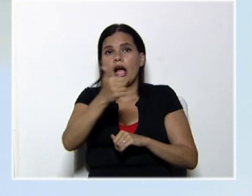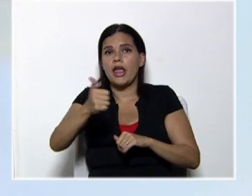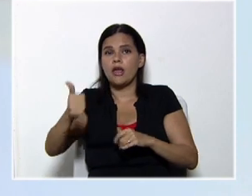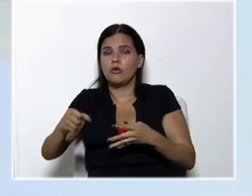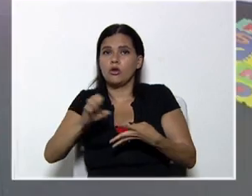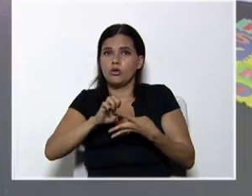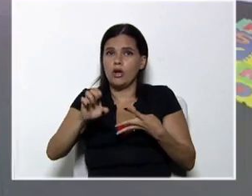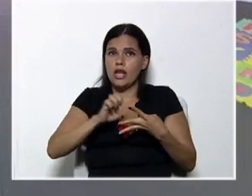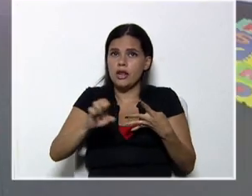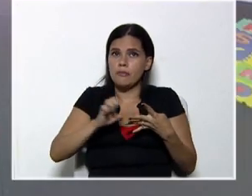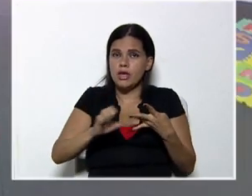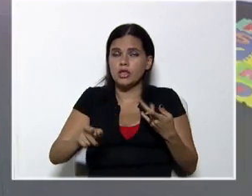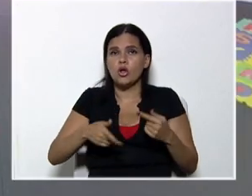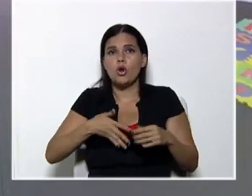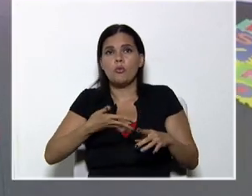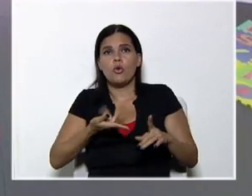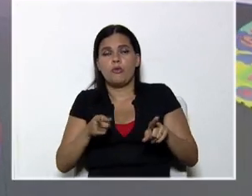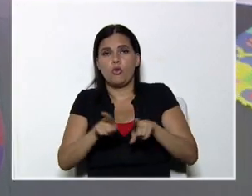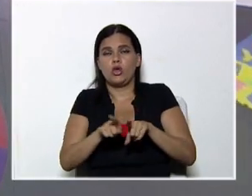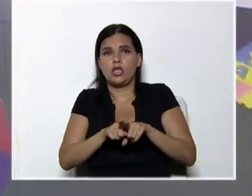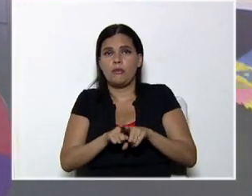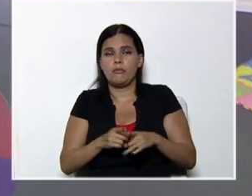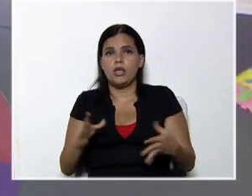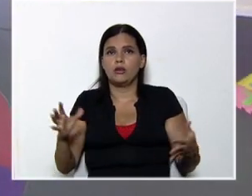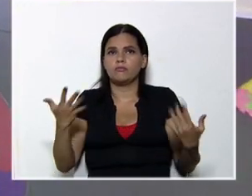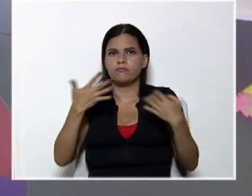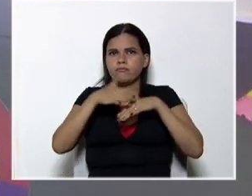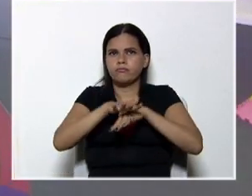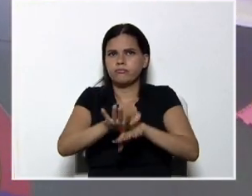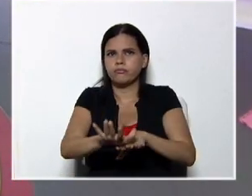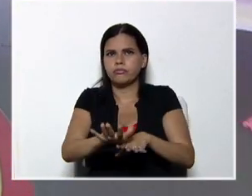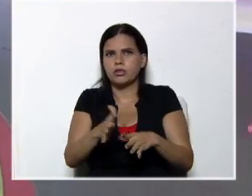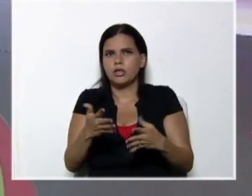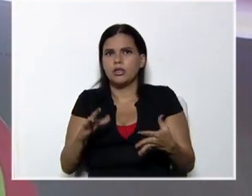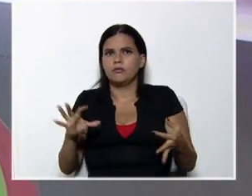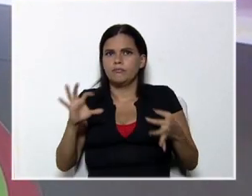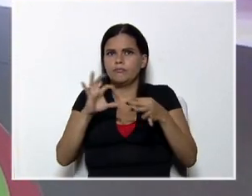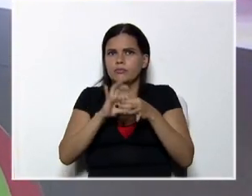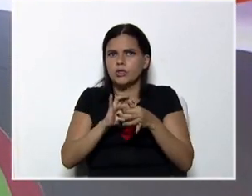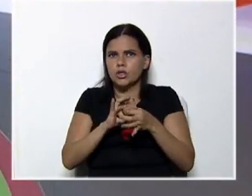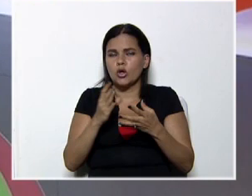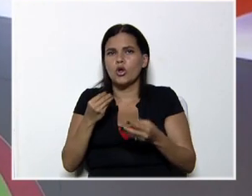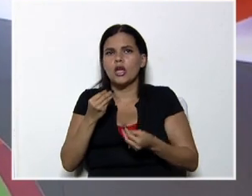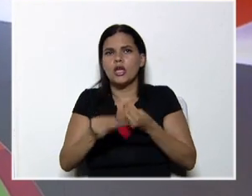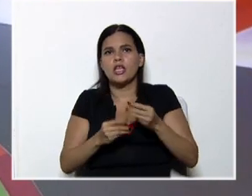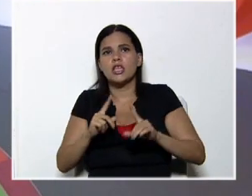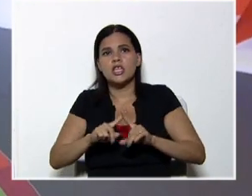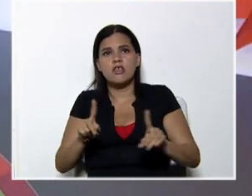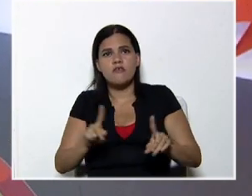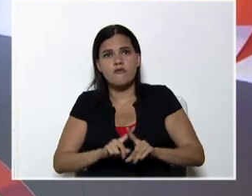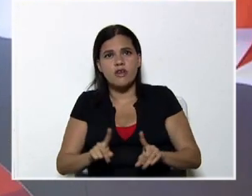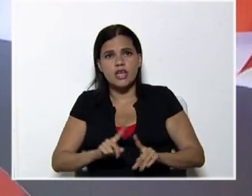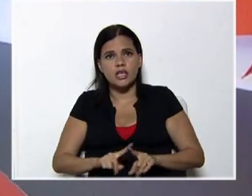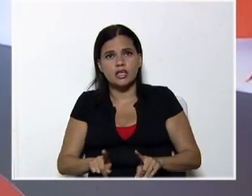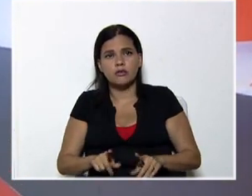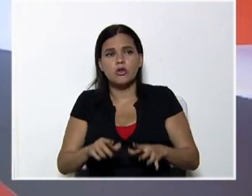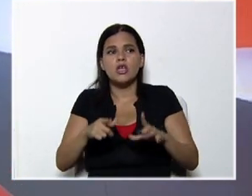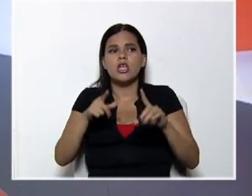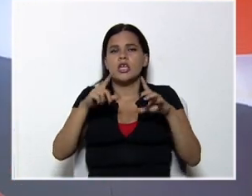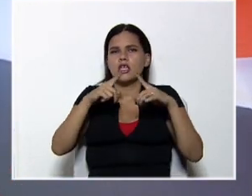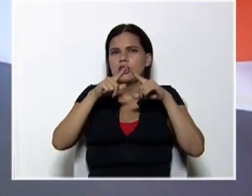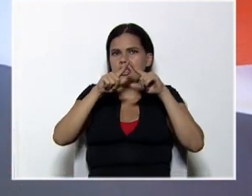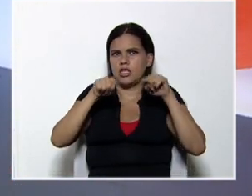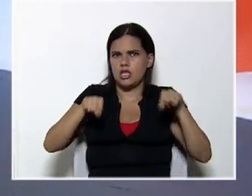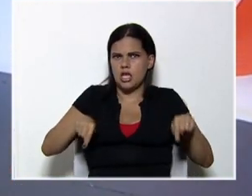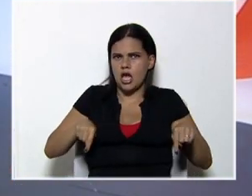elementos los podemos también asociar, combinar con lo que corresponde a diferentes tipos de triángulos con